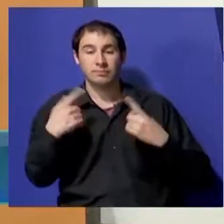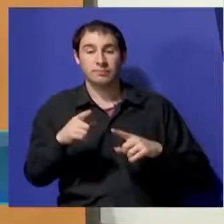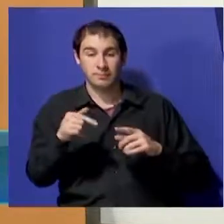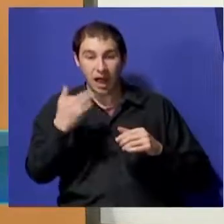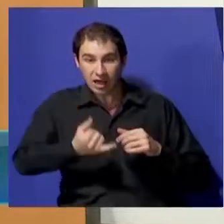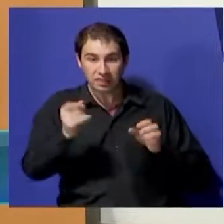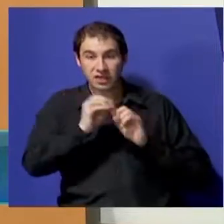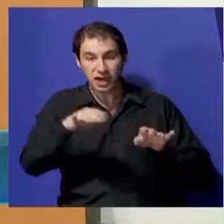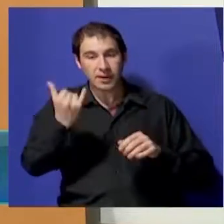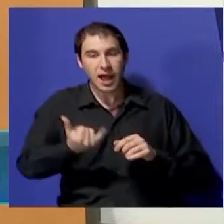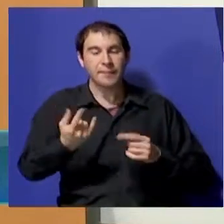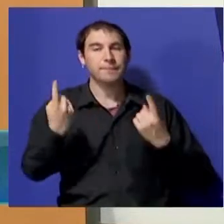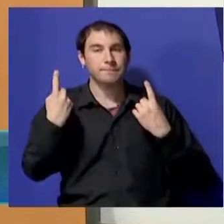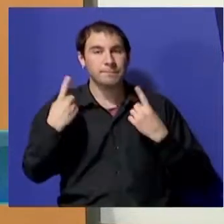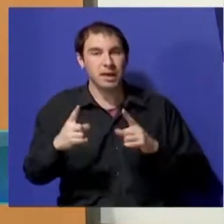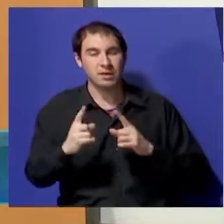nunca